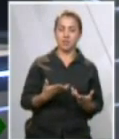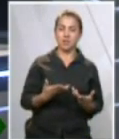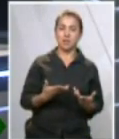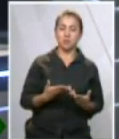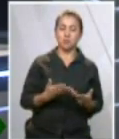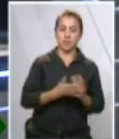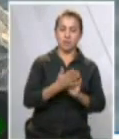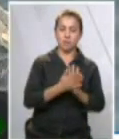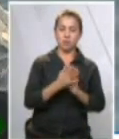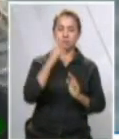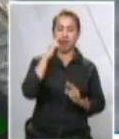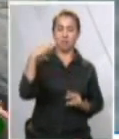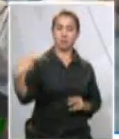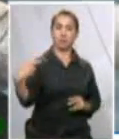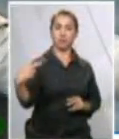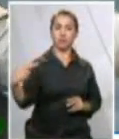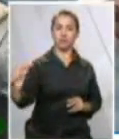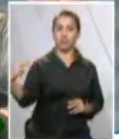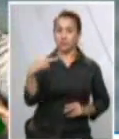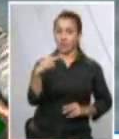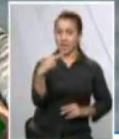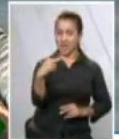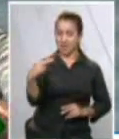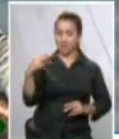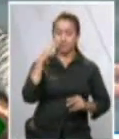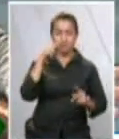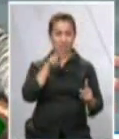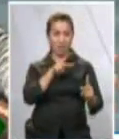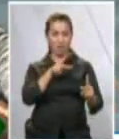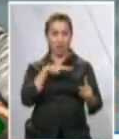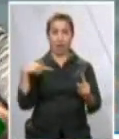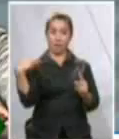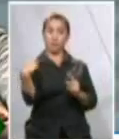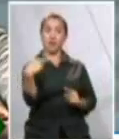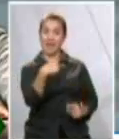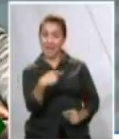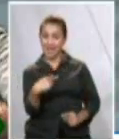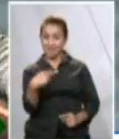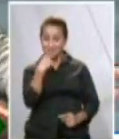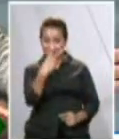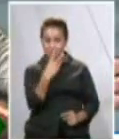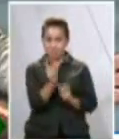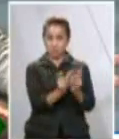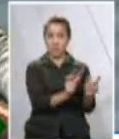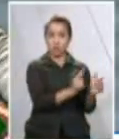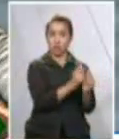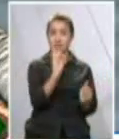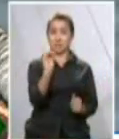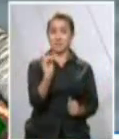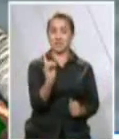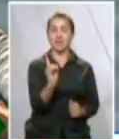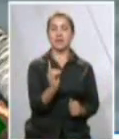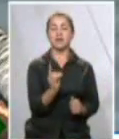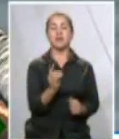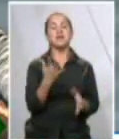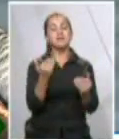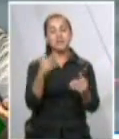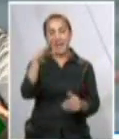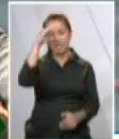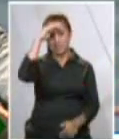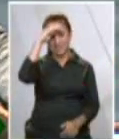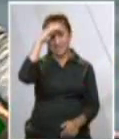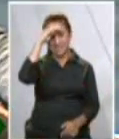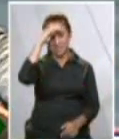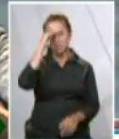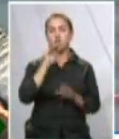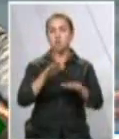desde afuera poder meterse en la fenomenología de una persona con discapacidad, porque realmente para eso necesitas la experiencia, ¿no? Entonces, por eso hay que